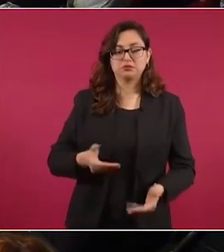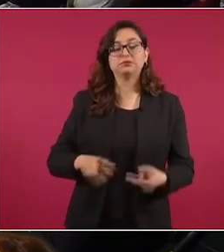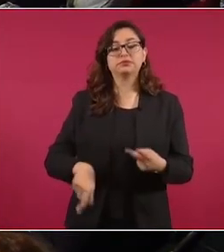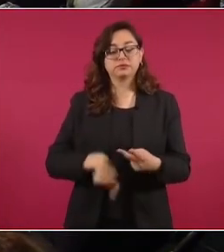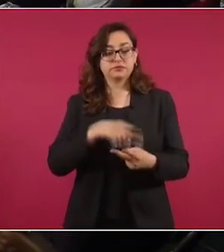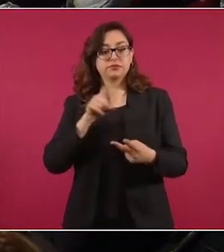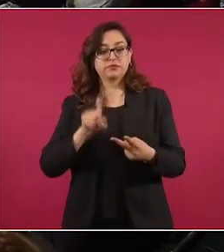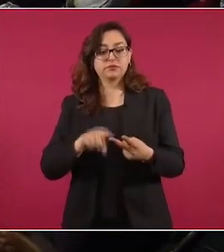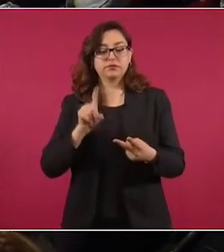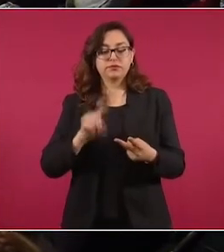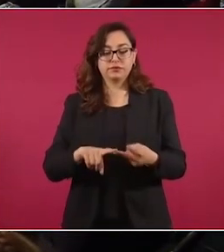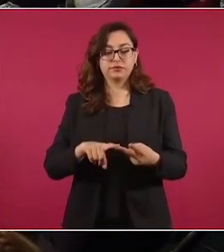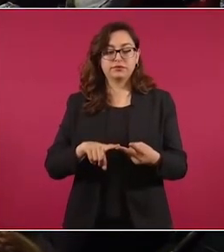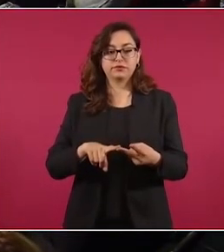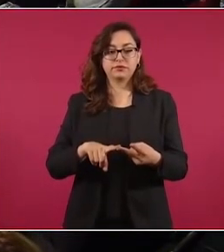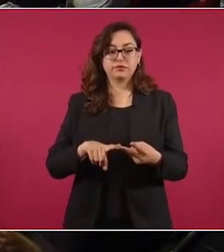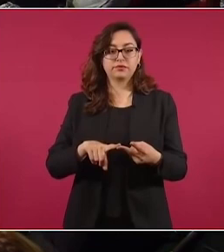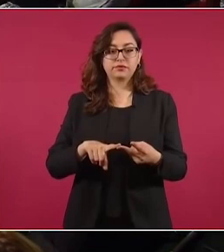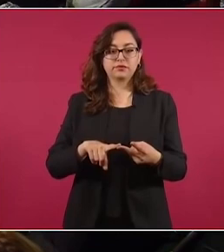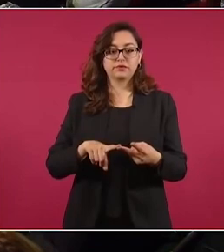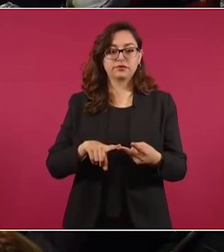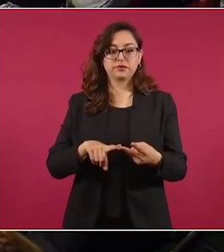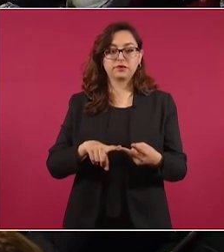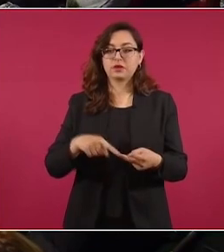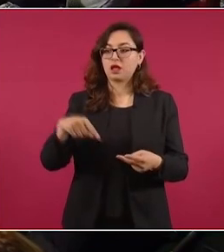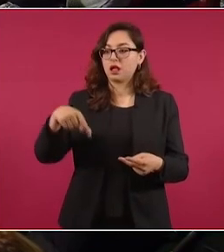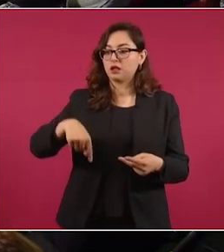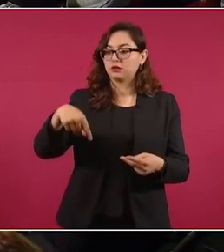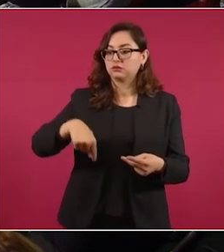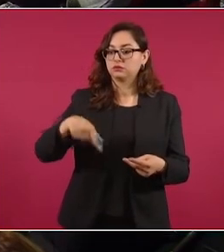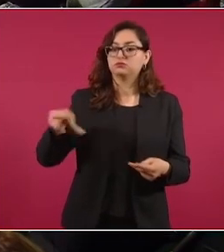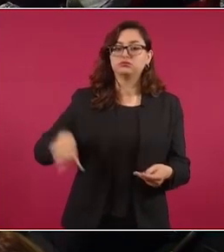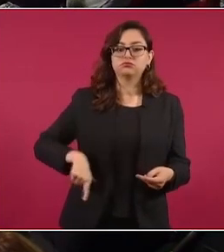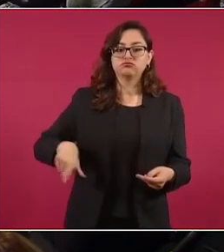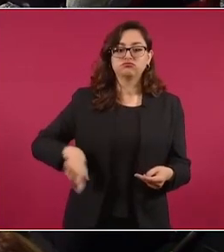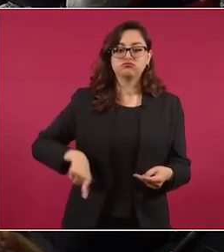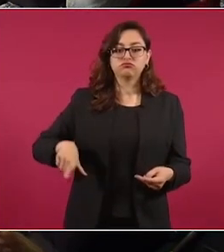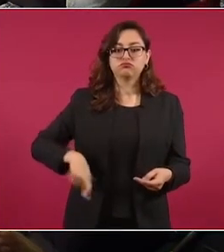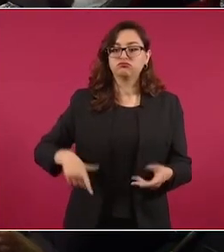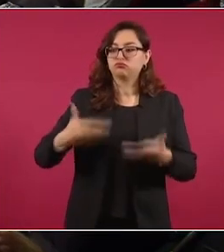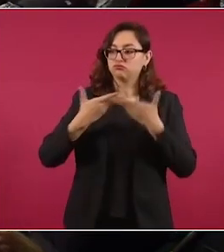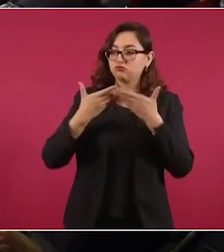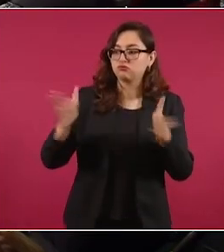se ha impulsado también mucho la inversión pública.